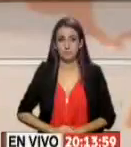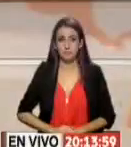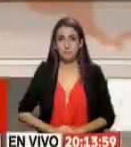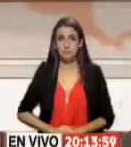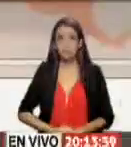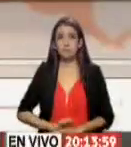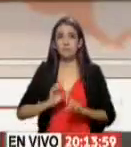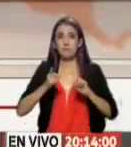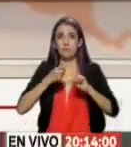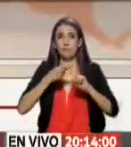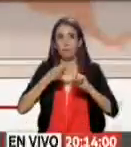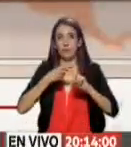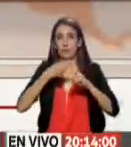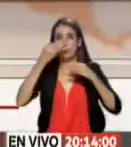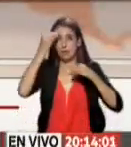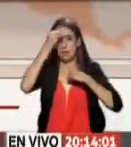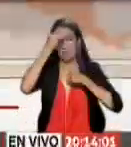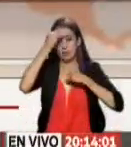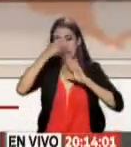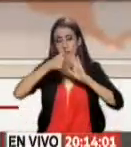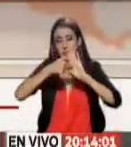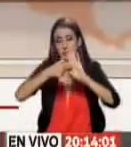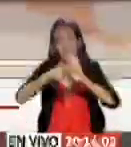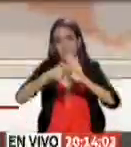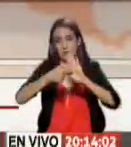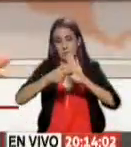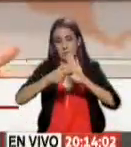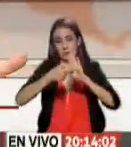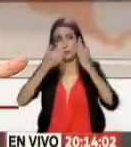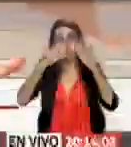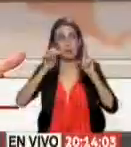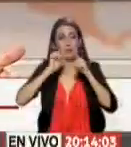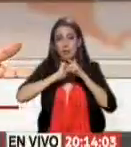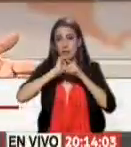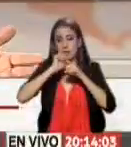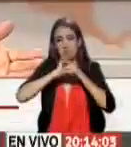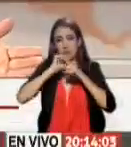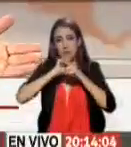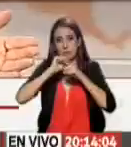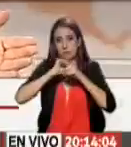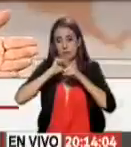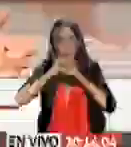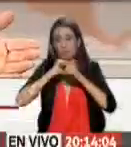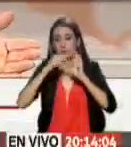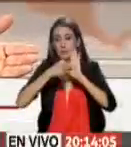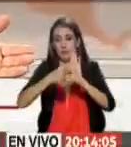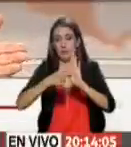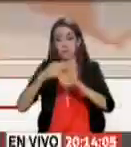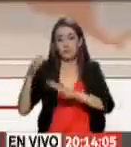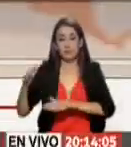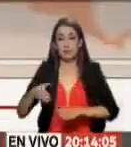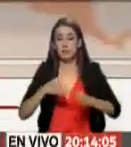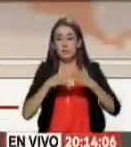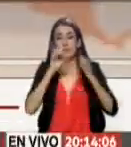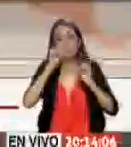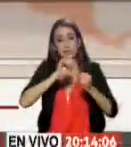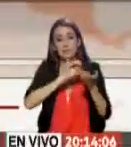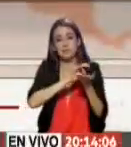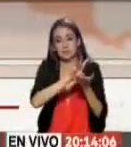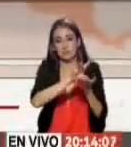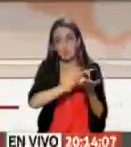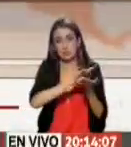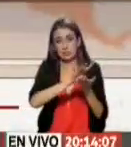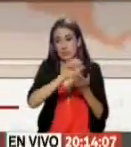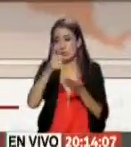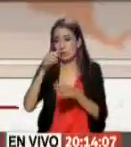analogía jurídicamente, ¿no?, que debe aplicarse, o sea, para la una sí era causal de destitución y para esta